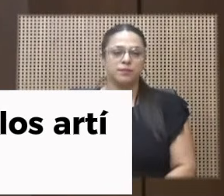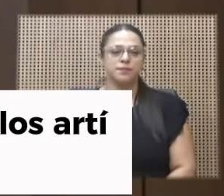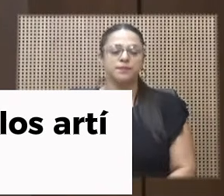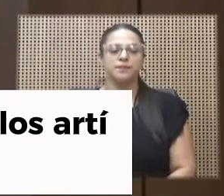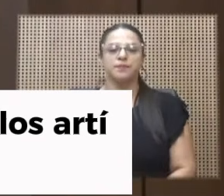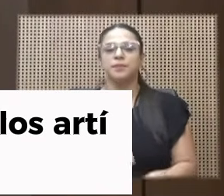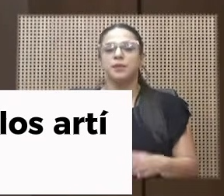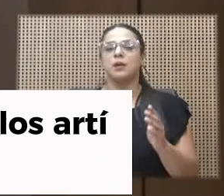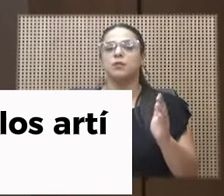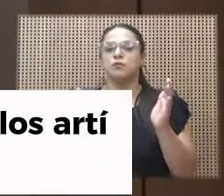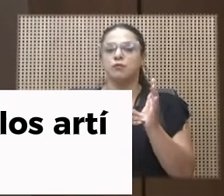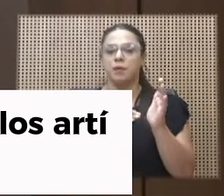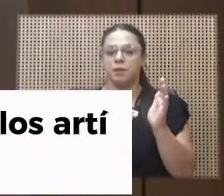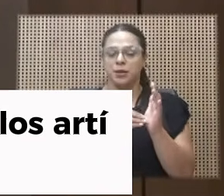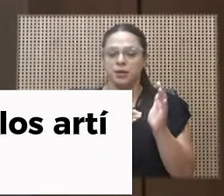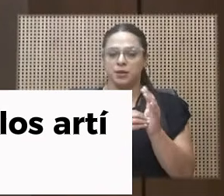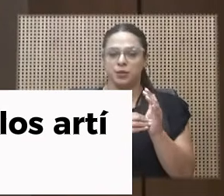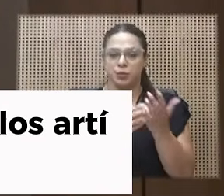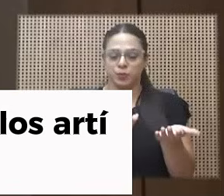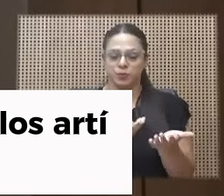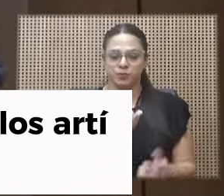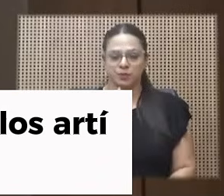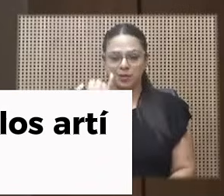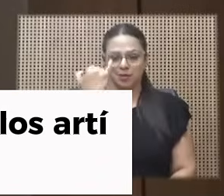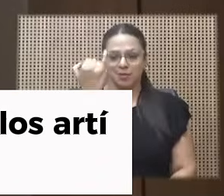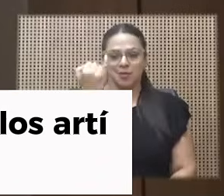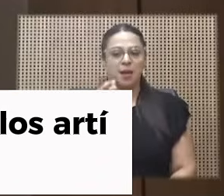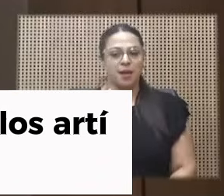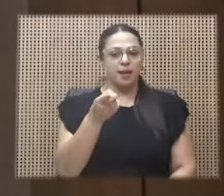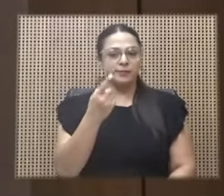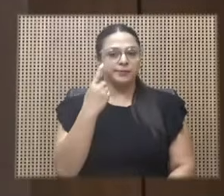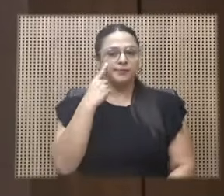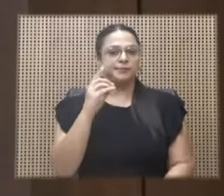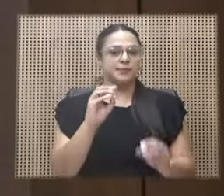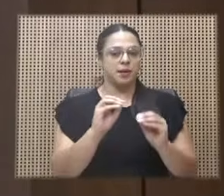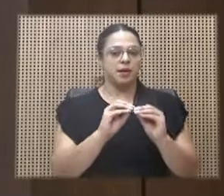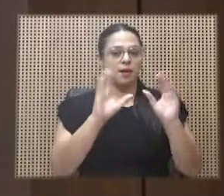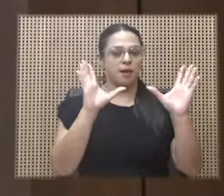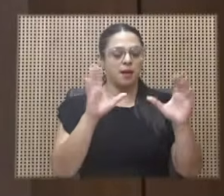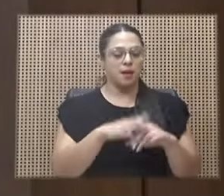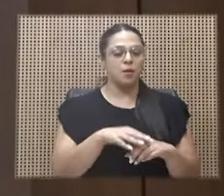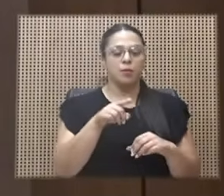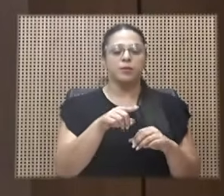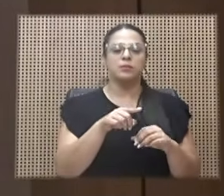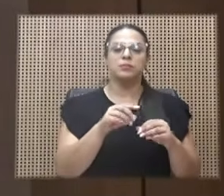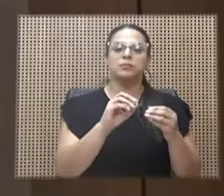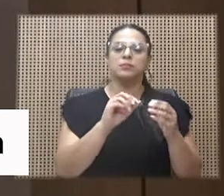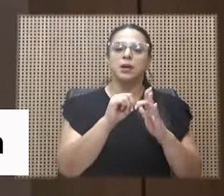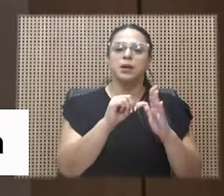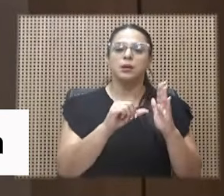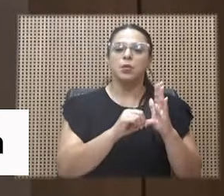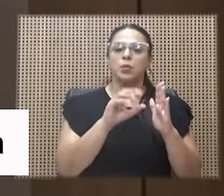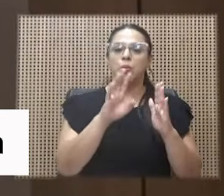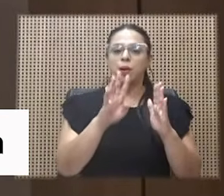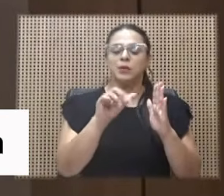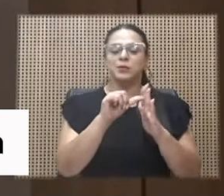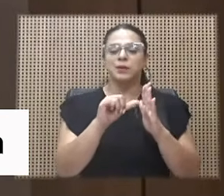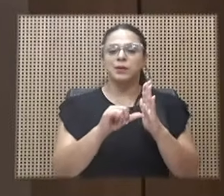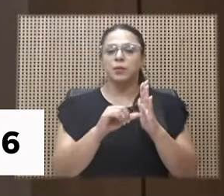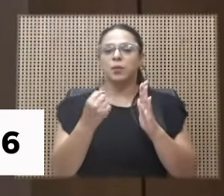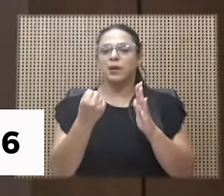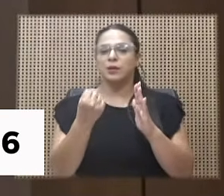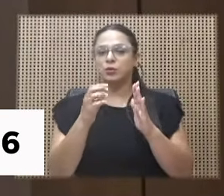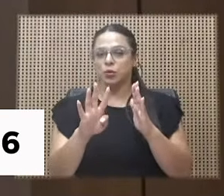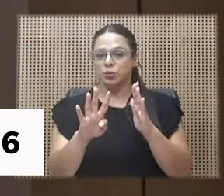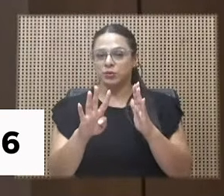Repito, ideal haber aclarado esto y que los artículos 4 y el artículo 14 hubieran quedado de una